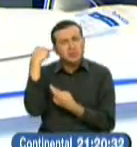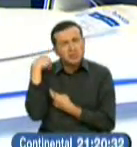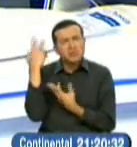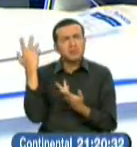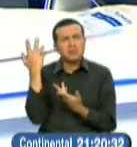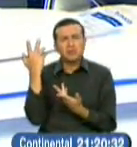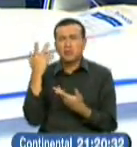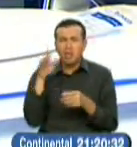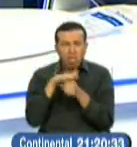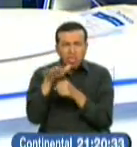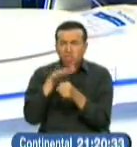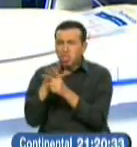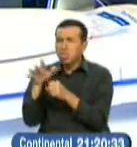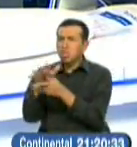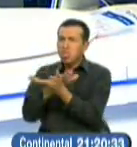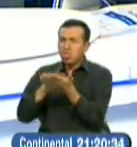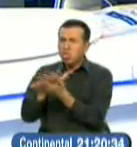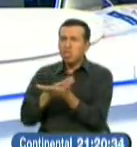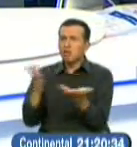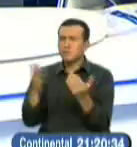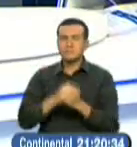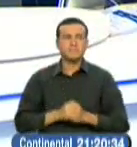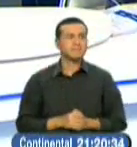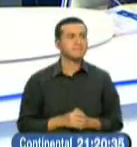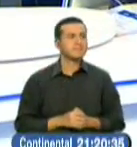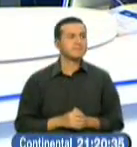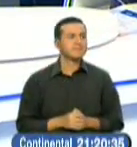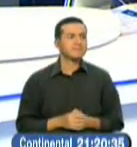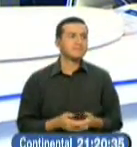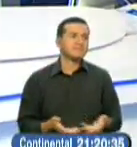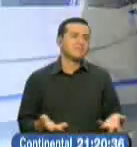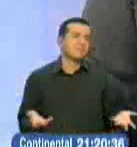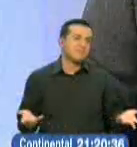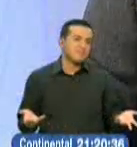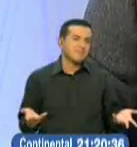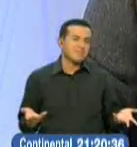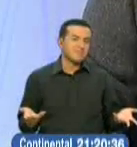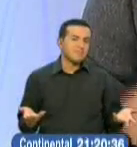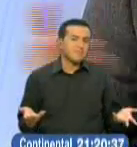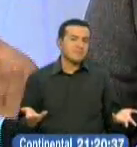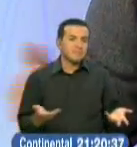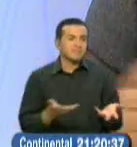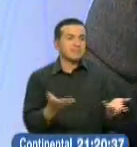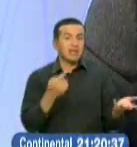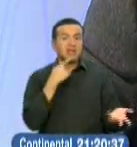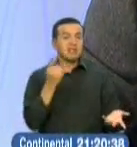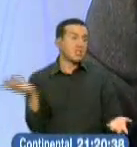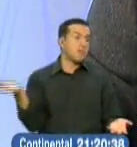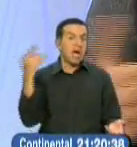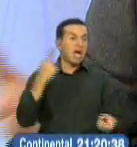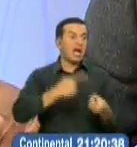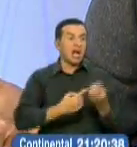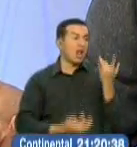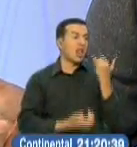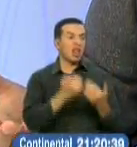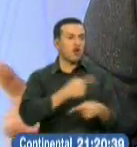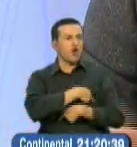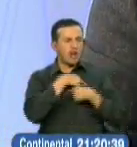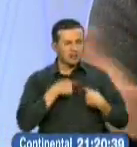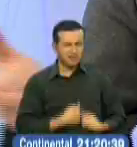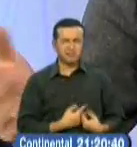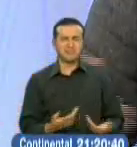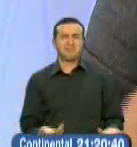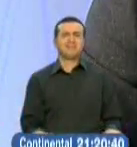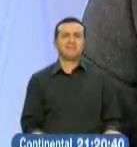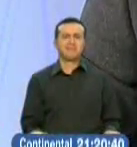responsables de no generar ninguna convulsión social? Bueno, Sofía, creo que no cabe mucho comentario cuando dicen que vamos a incendiar Quito con todo el corazón. Yo